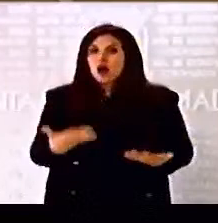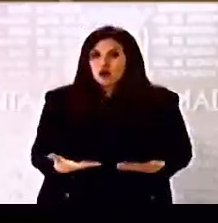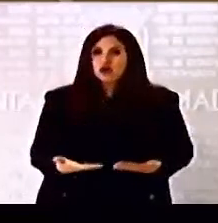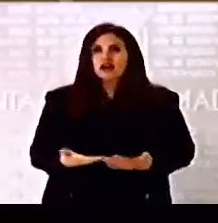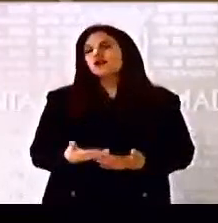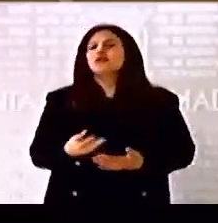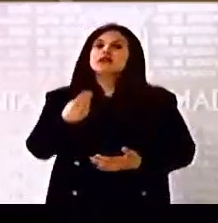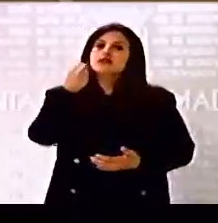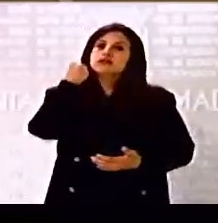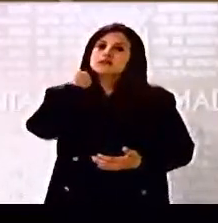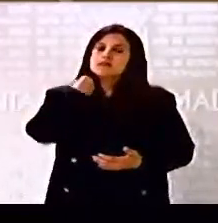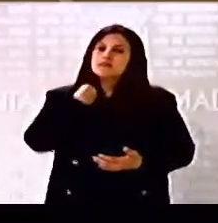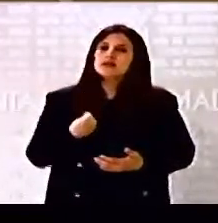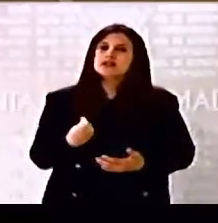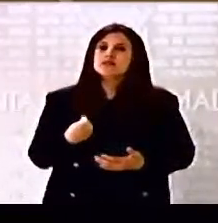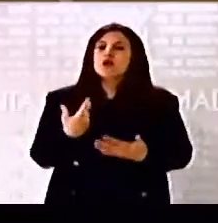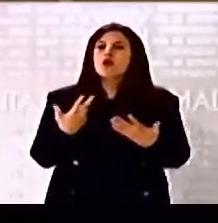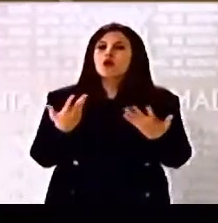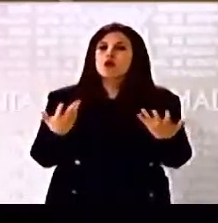distorsión